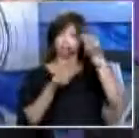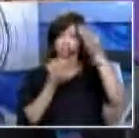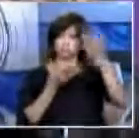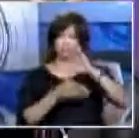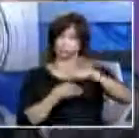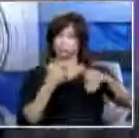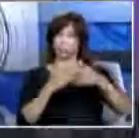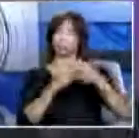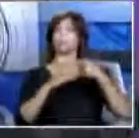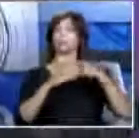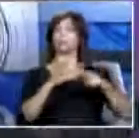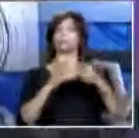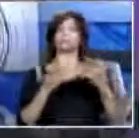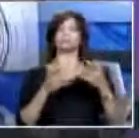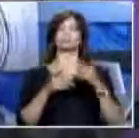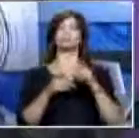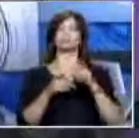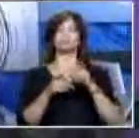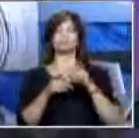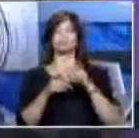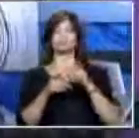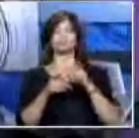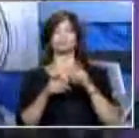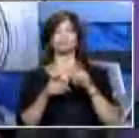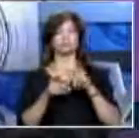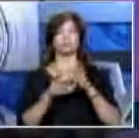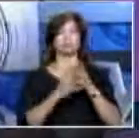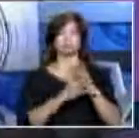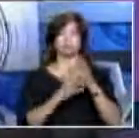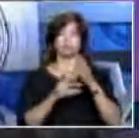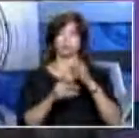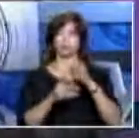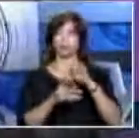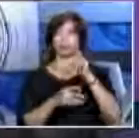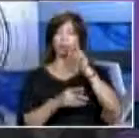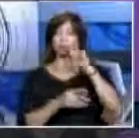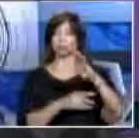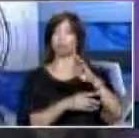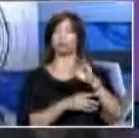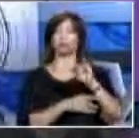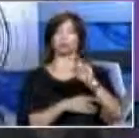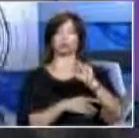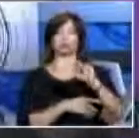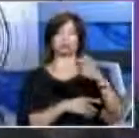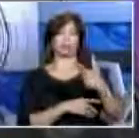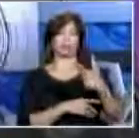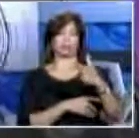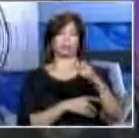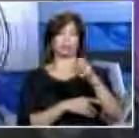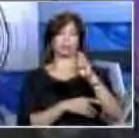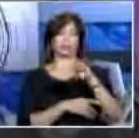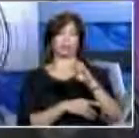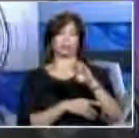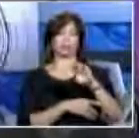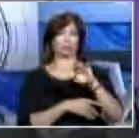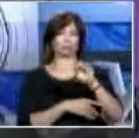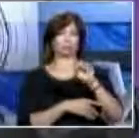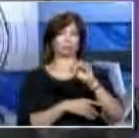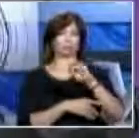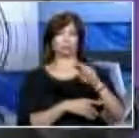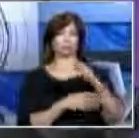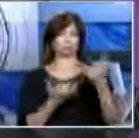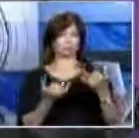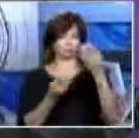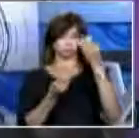detalles y vídeos de cómo funciona este tipo de plataforma a través de nuestra cuenta en twitter que es ing morrison pueden ampliar estos